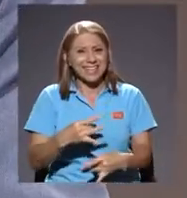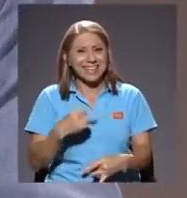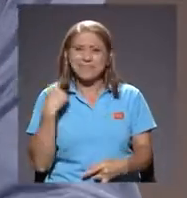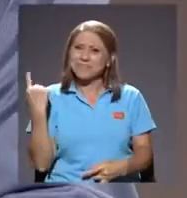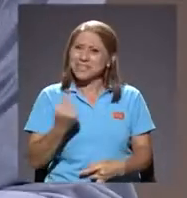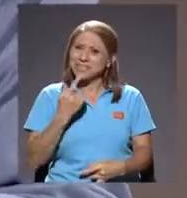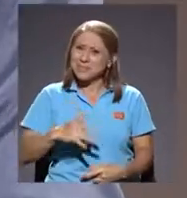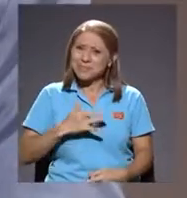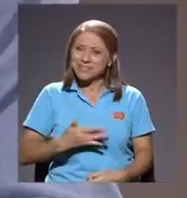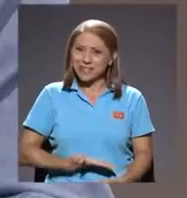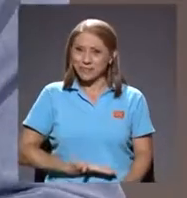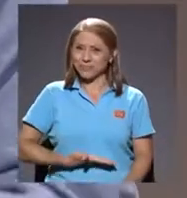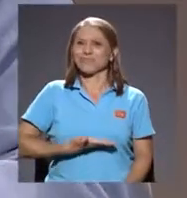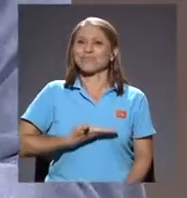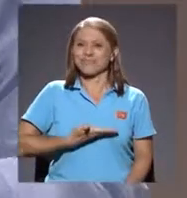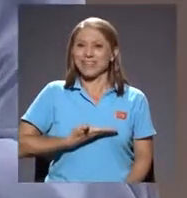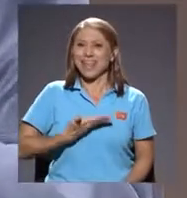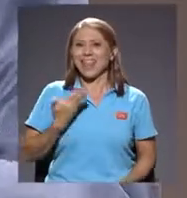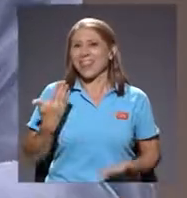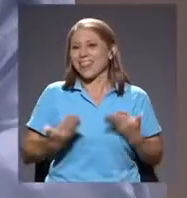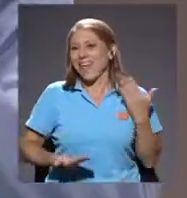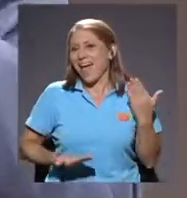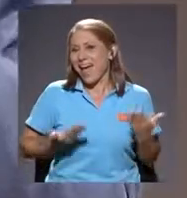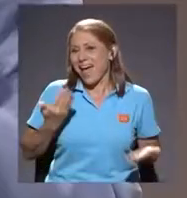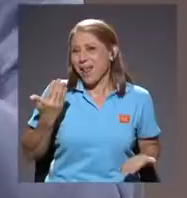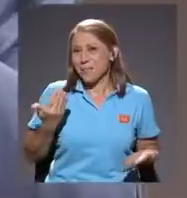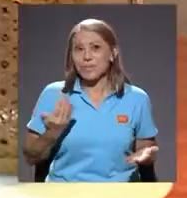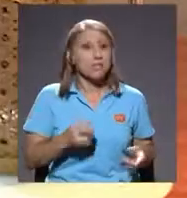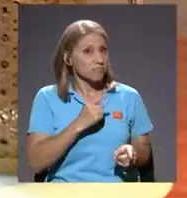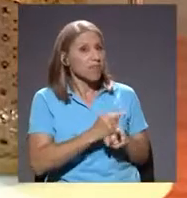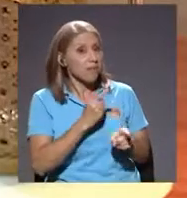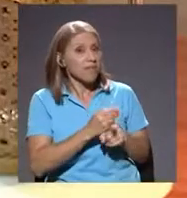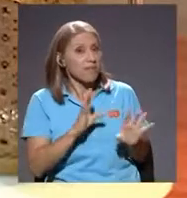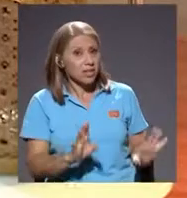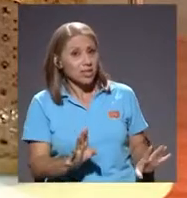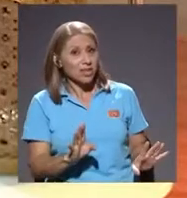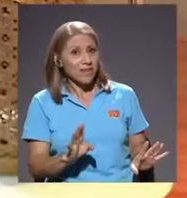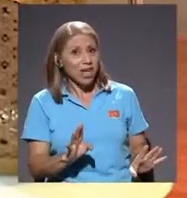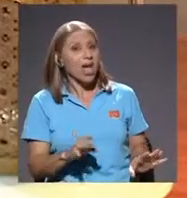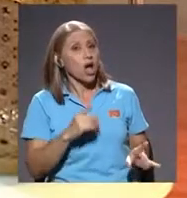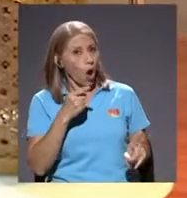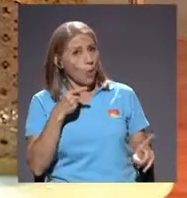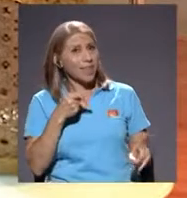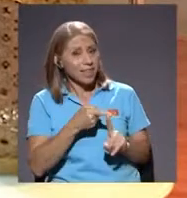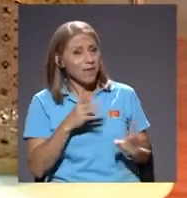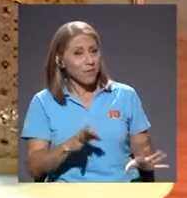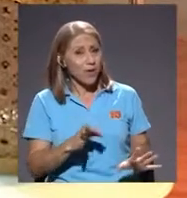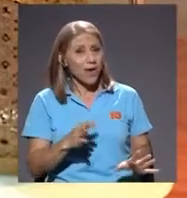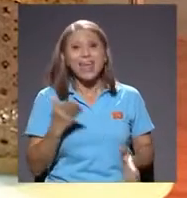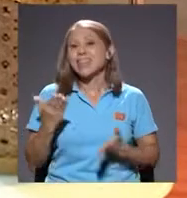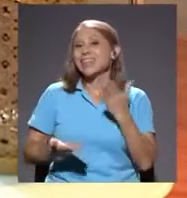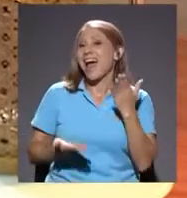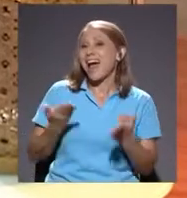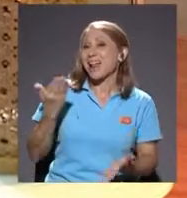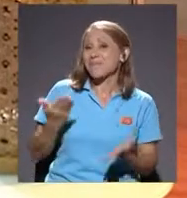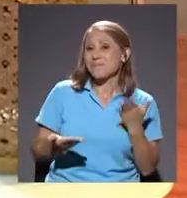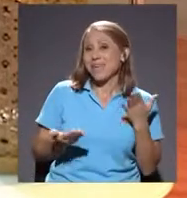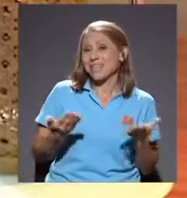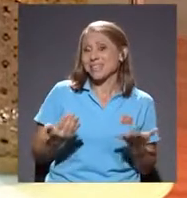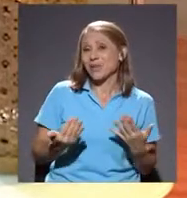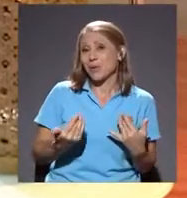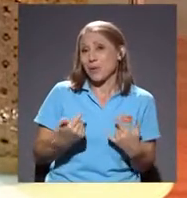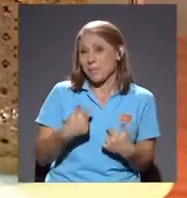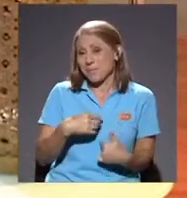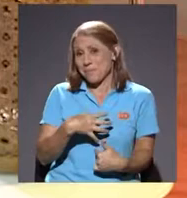llena como de mucho orgullo tal vez lo que razonado menos ese objetivo es es hablar de la empresa familiar